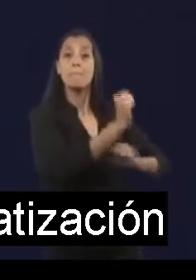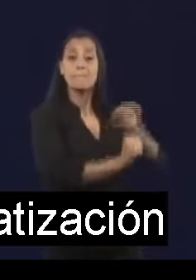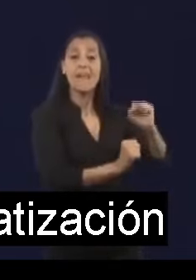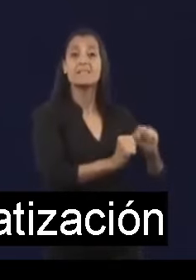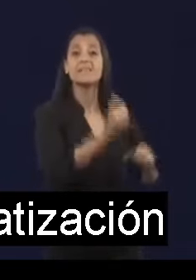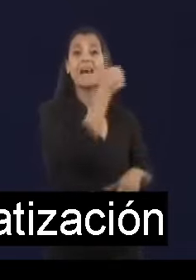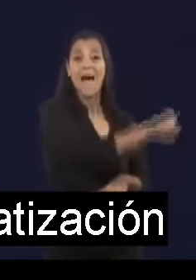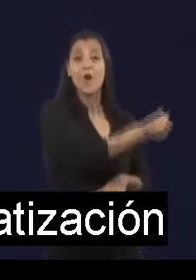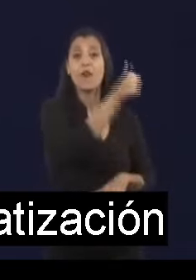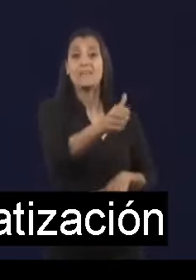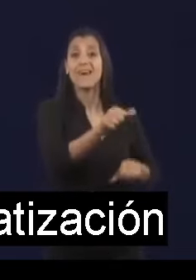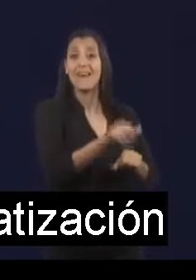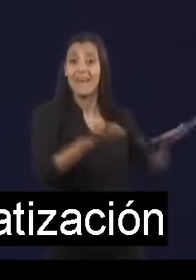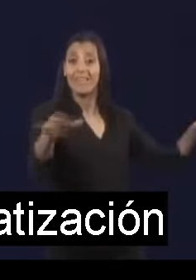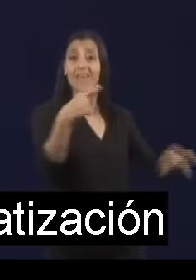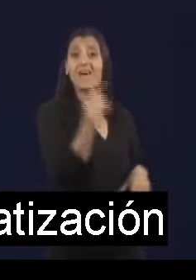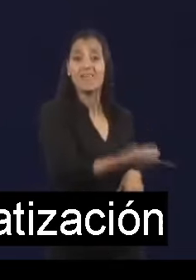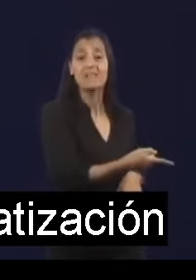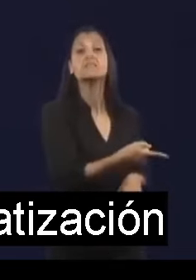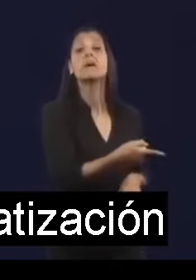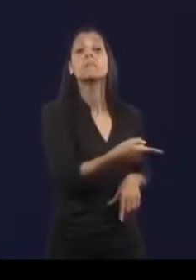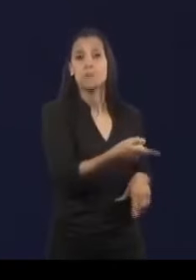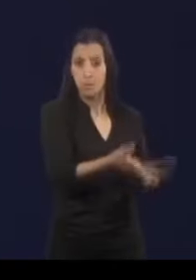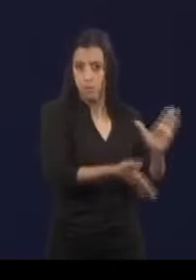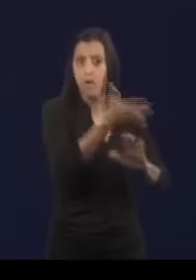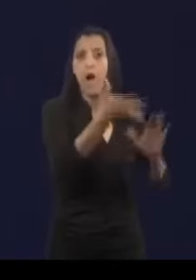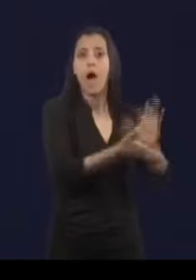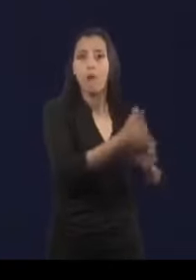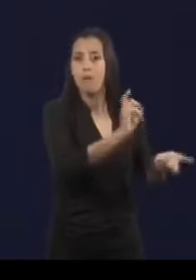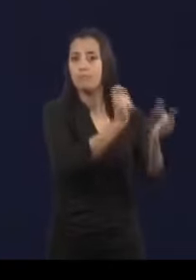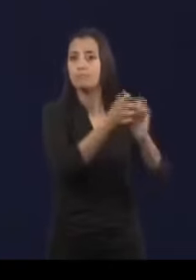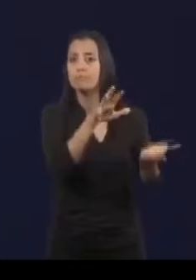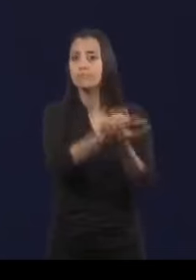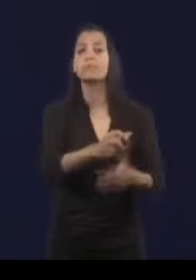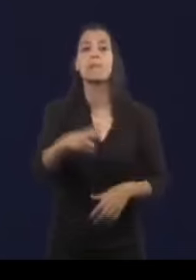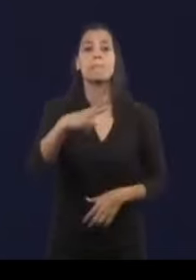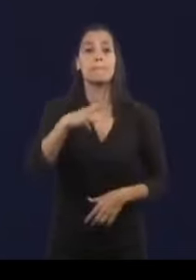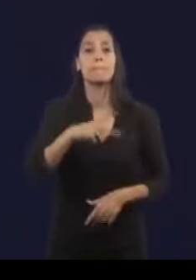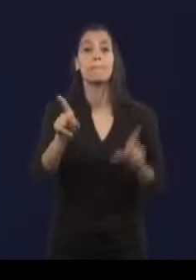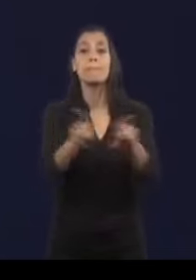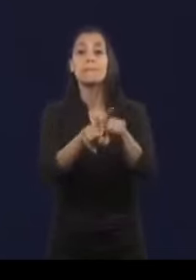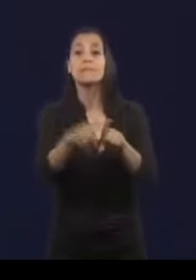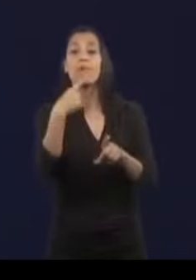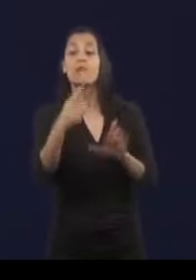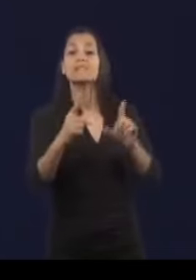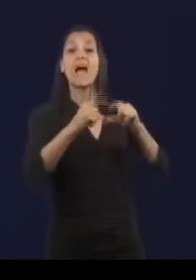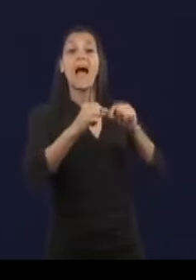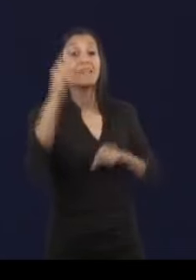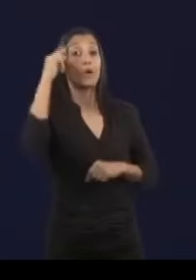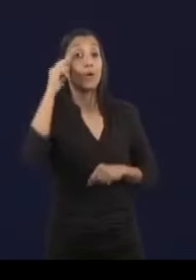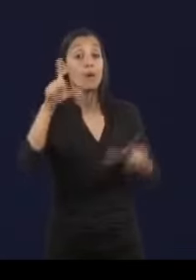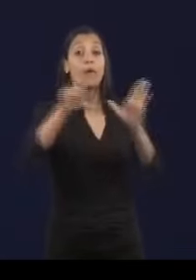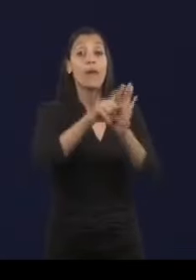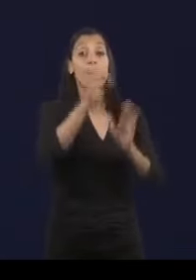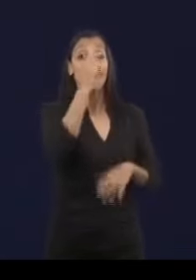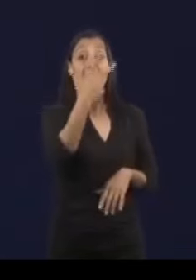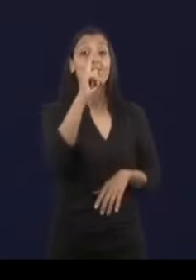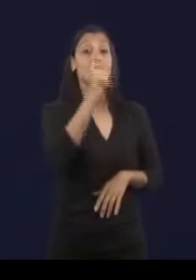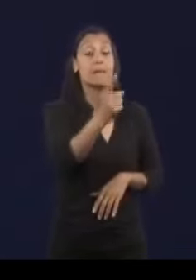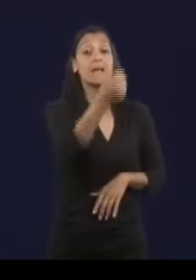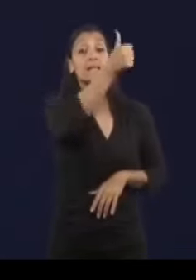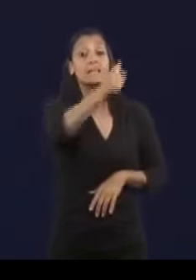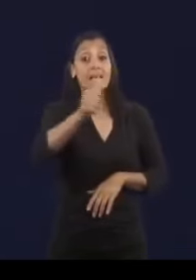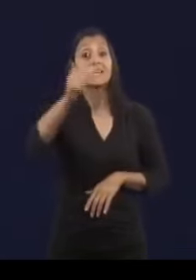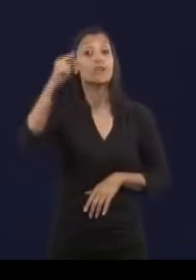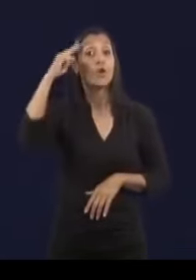vecinos que no producen tantos alimentos o que algunos prácticamente producen muy poquito y La respuesta es simple y se llama impuestos la